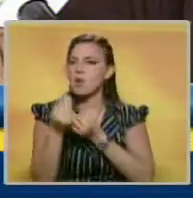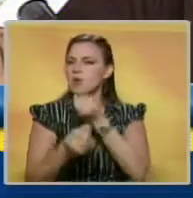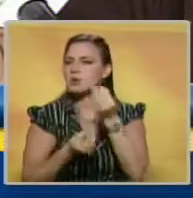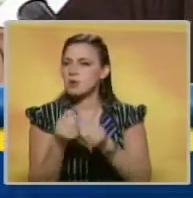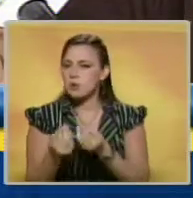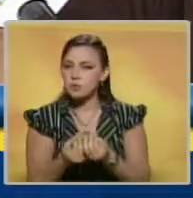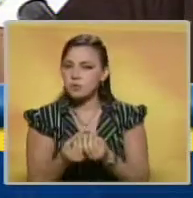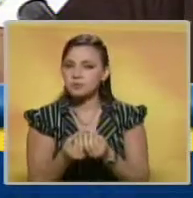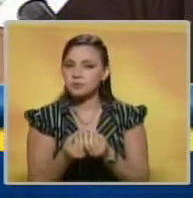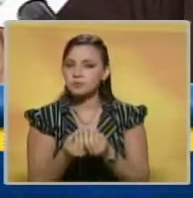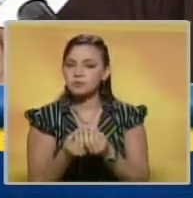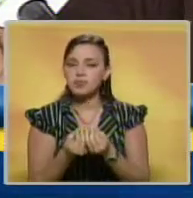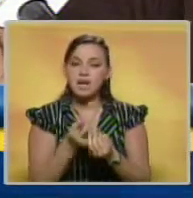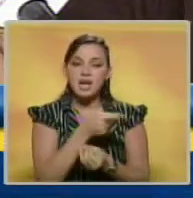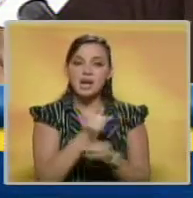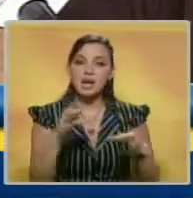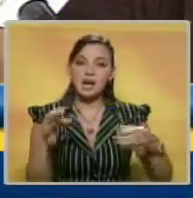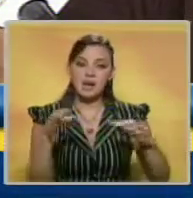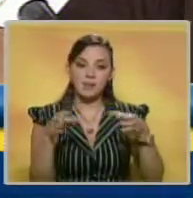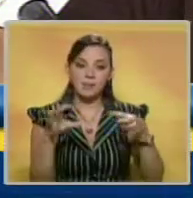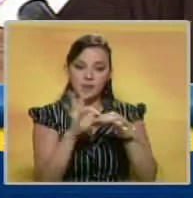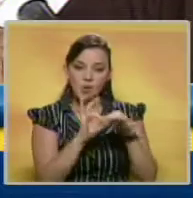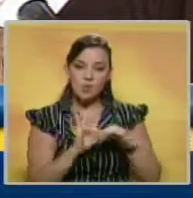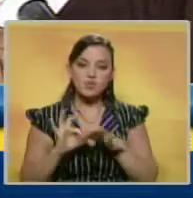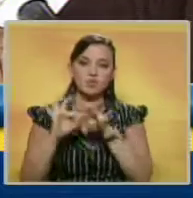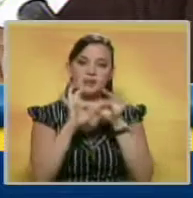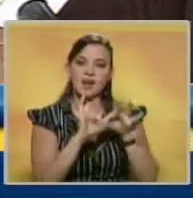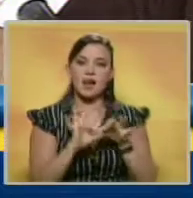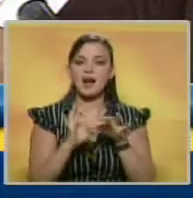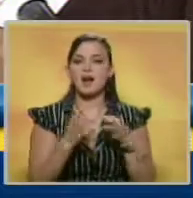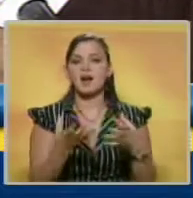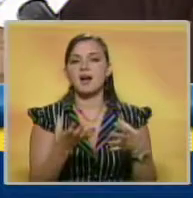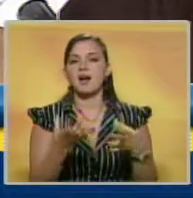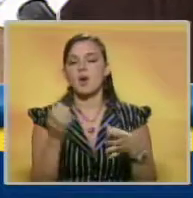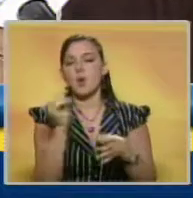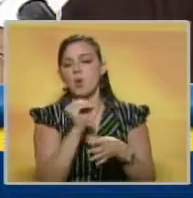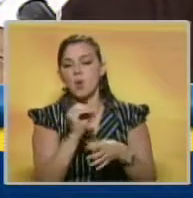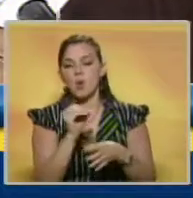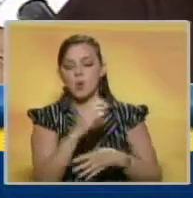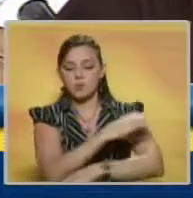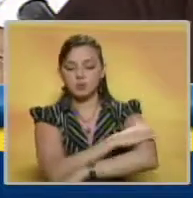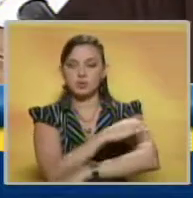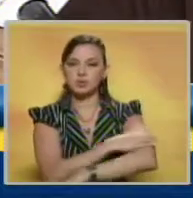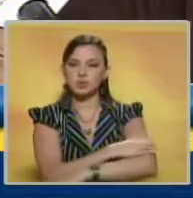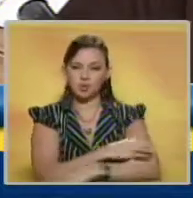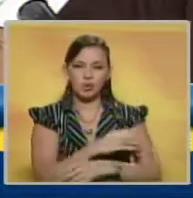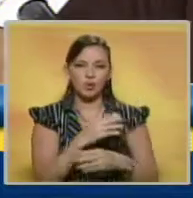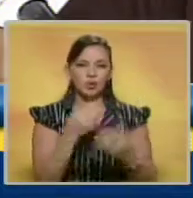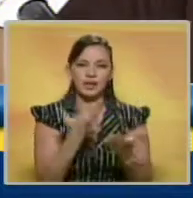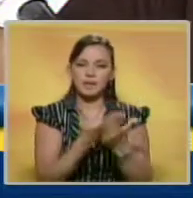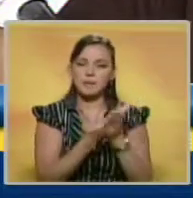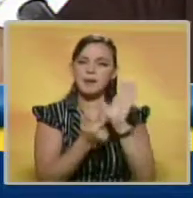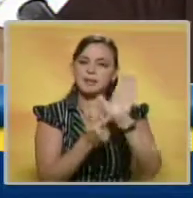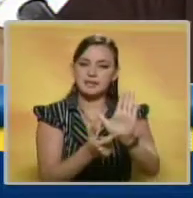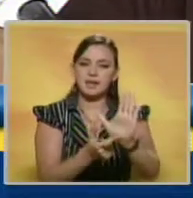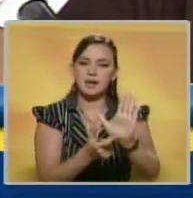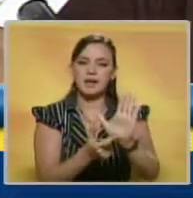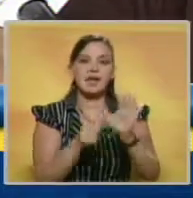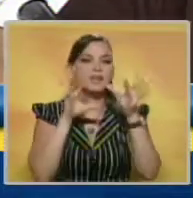que la unidad o el instrumento de unidad del cual hablamos en el país no sea un